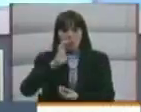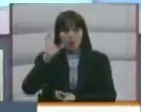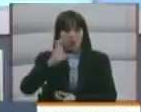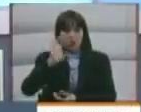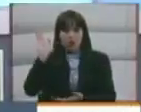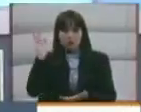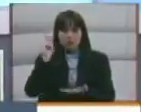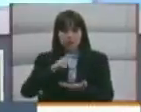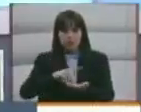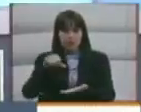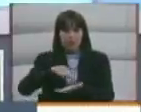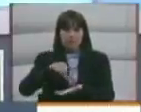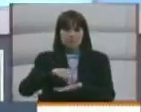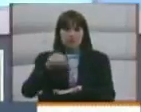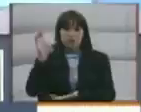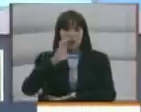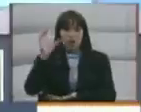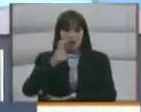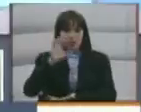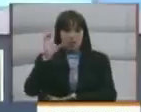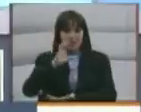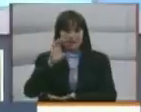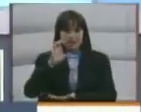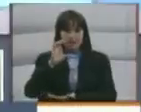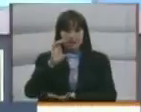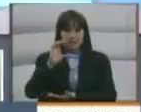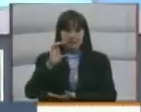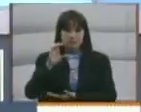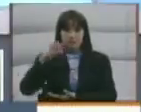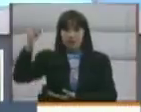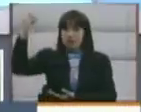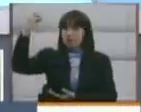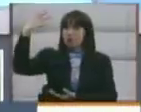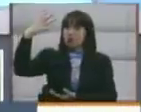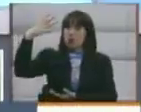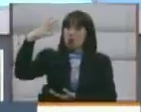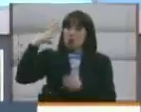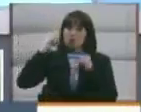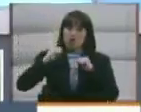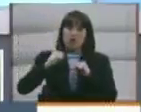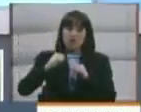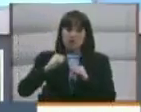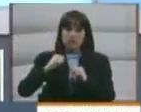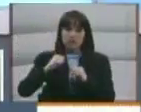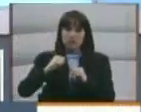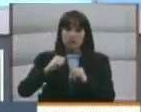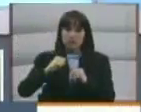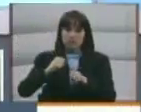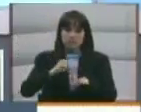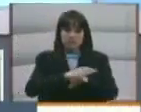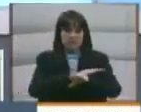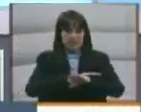cuando llegamos al centro de Caracas, ¿sabes? La inclemencia del sol, el asfalto